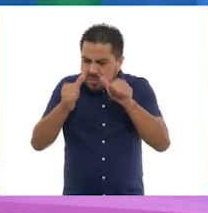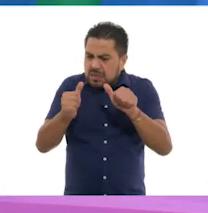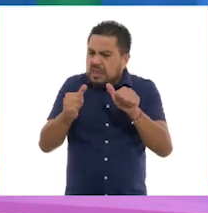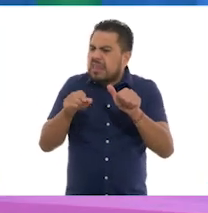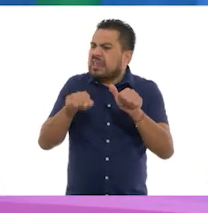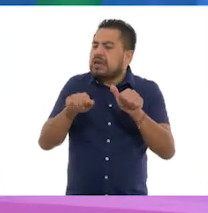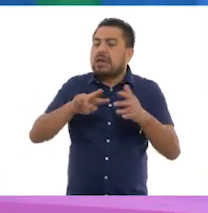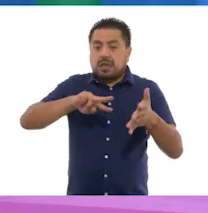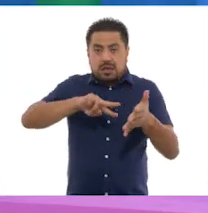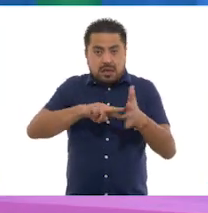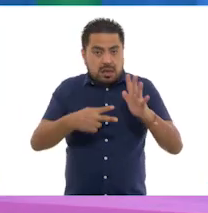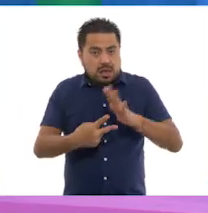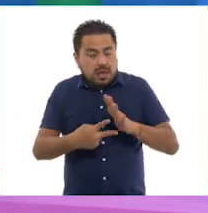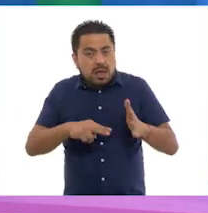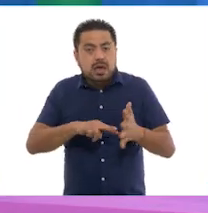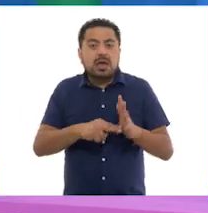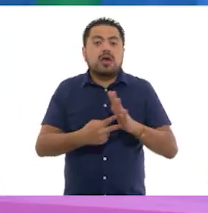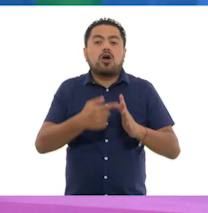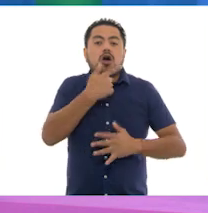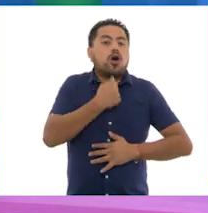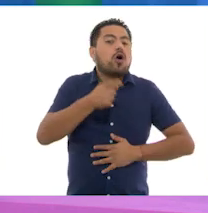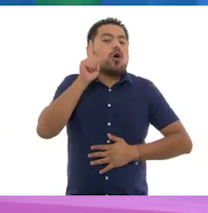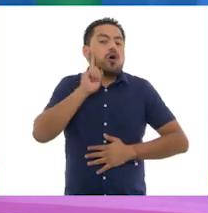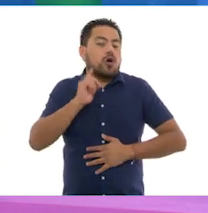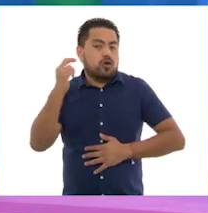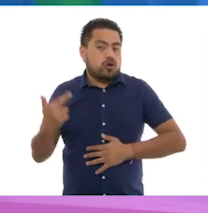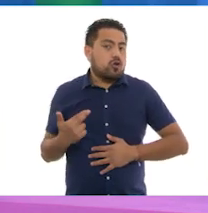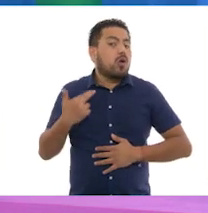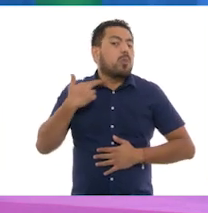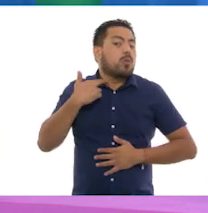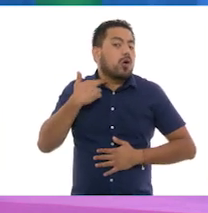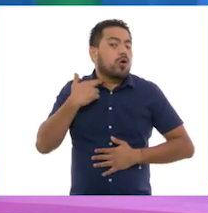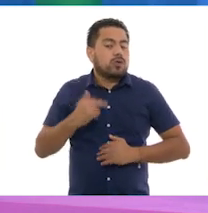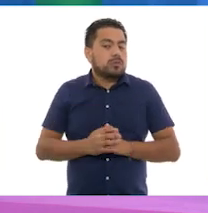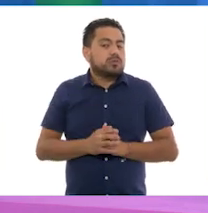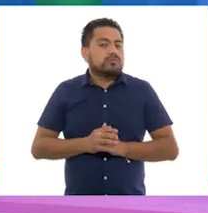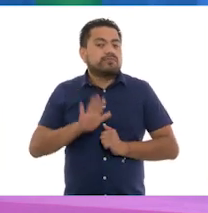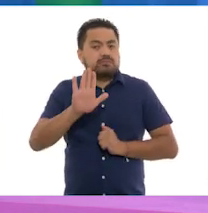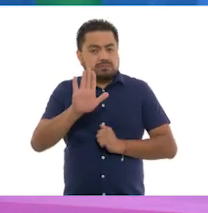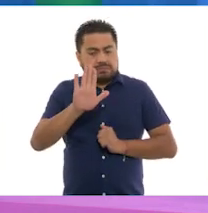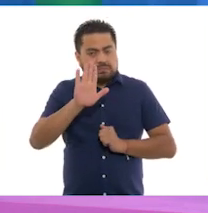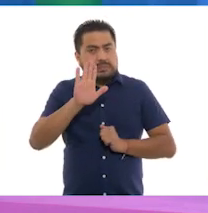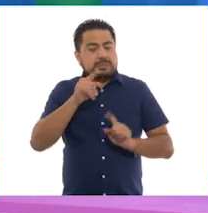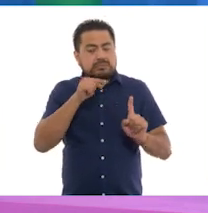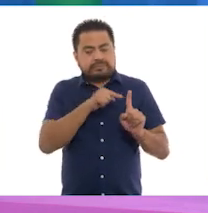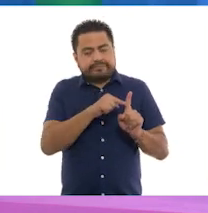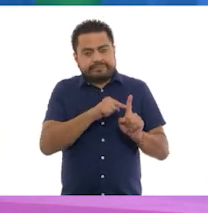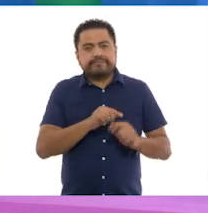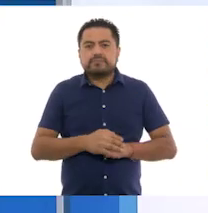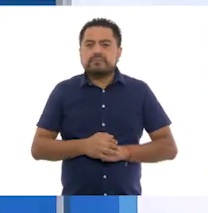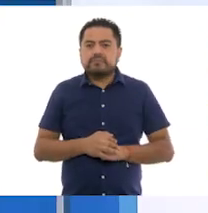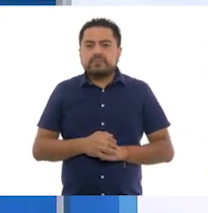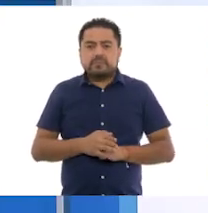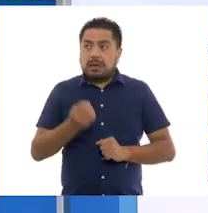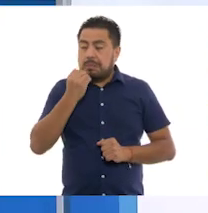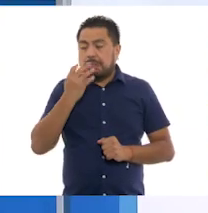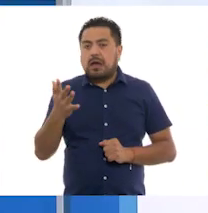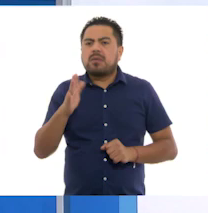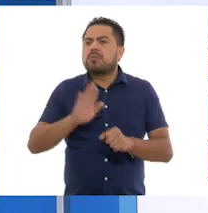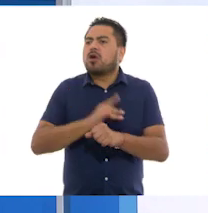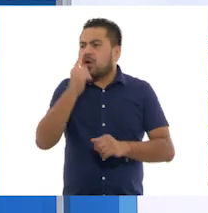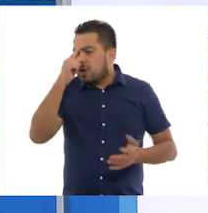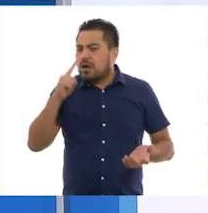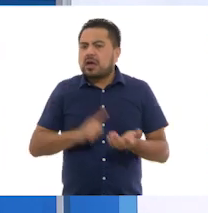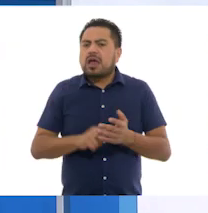son ingenieros e ingenieras en robótica. Eso sí, para ser más exactos. Excelente. ¿Y por qué crees